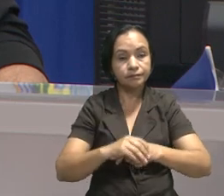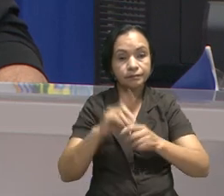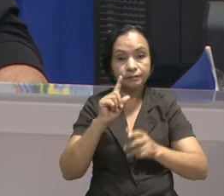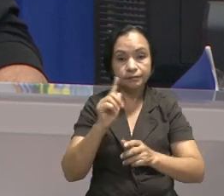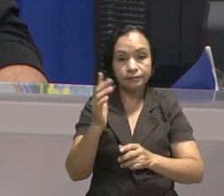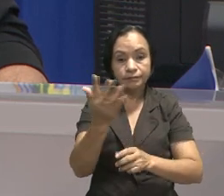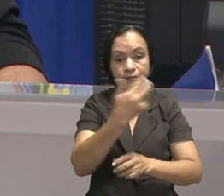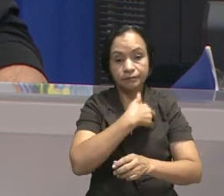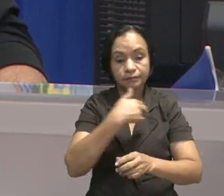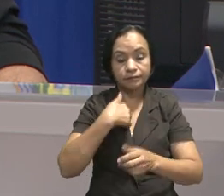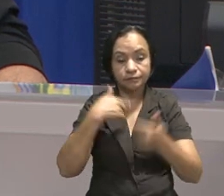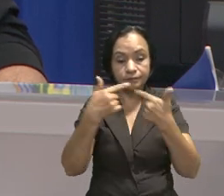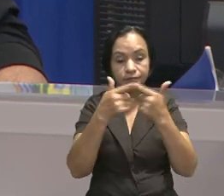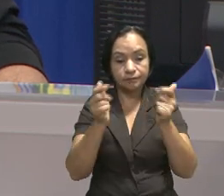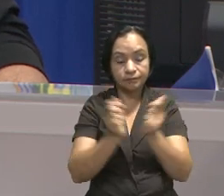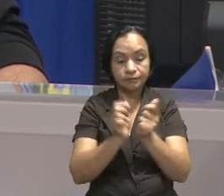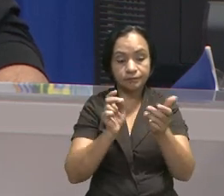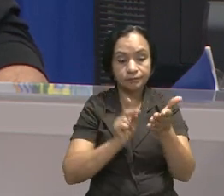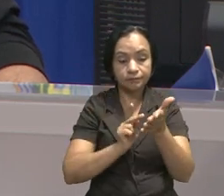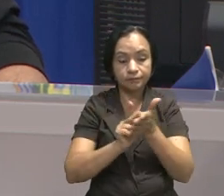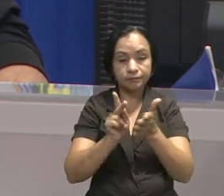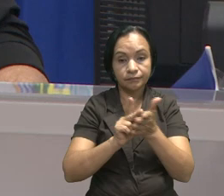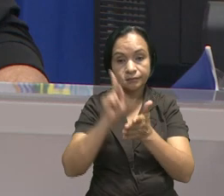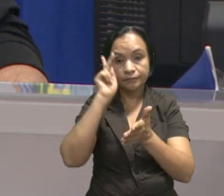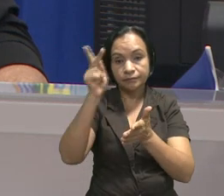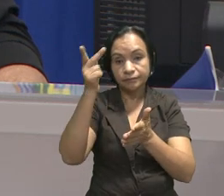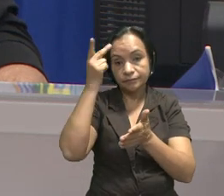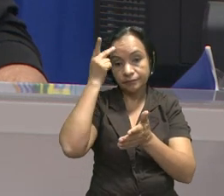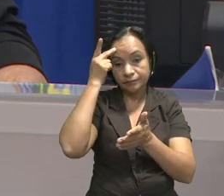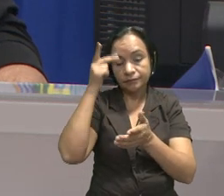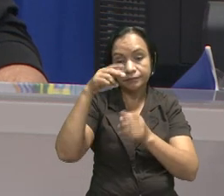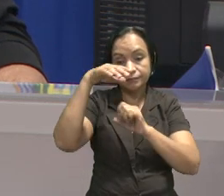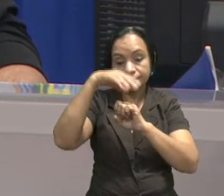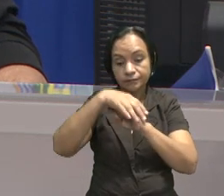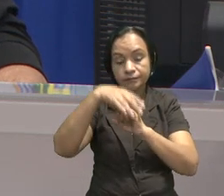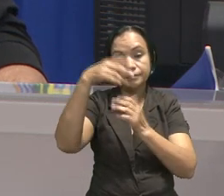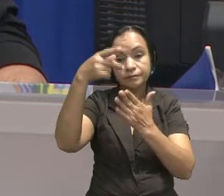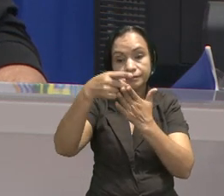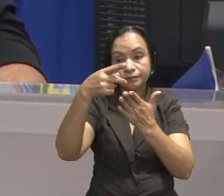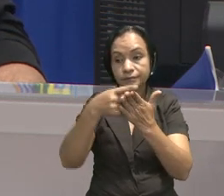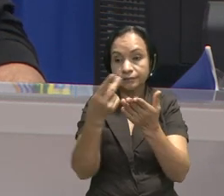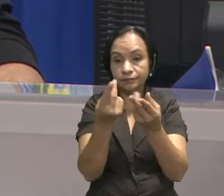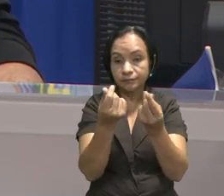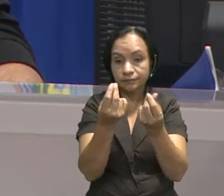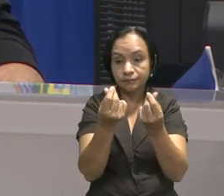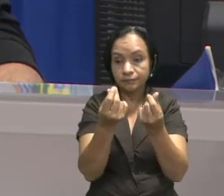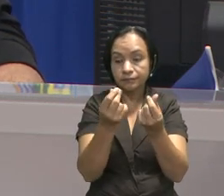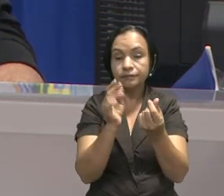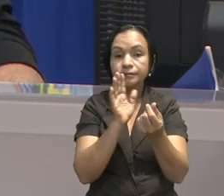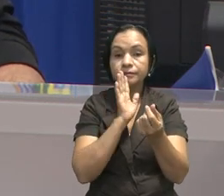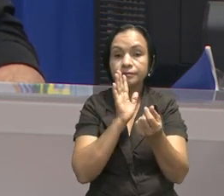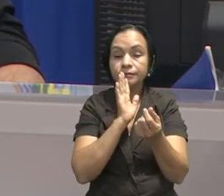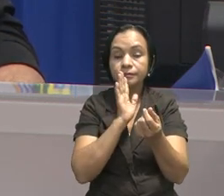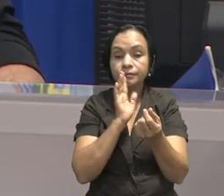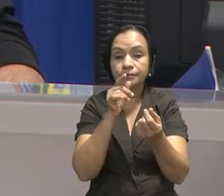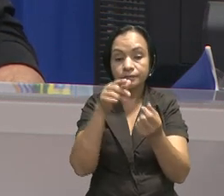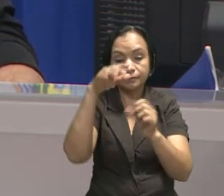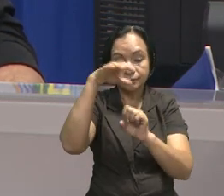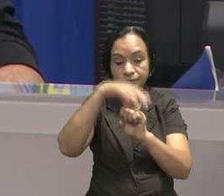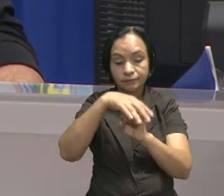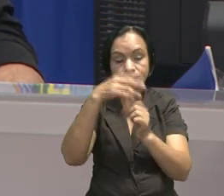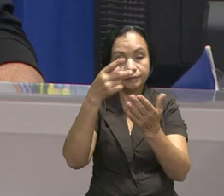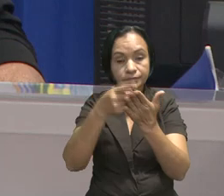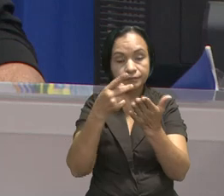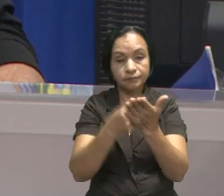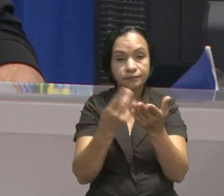nosotros en la bancada y en la Comisión Económica y en una discusión que tuvimos en la Comisión